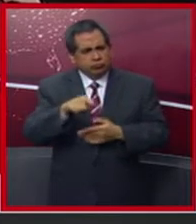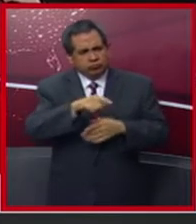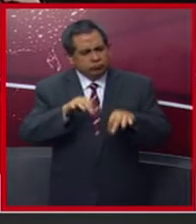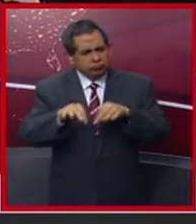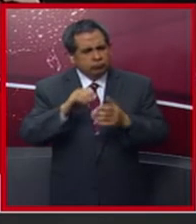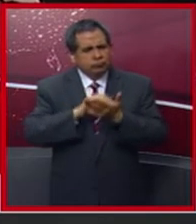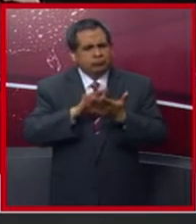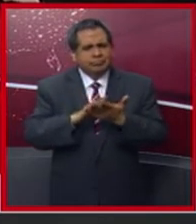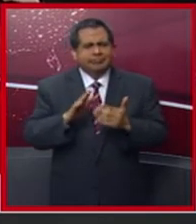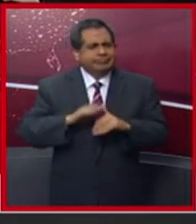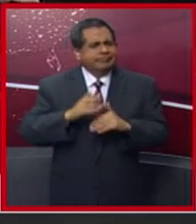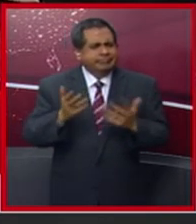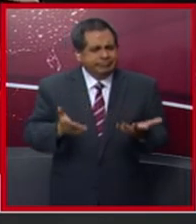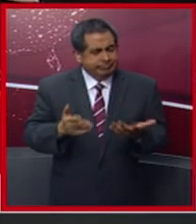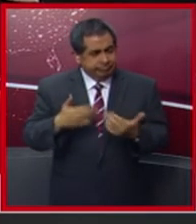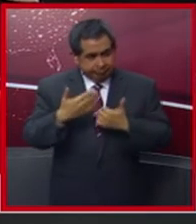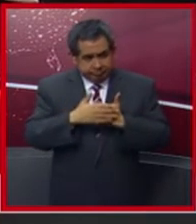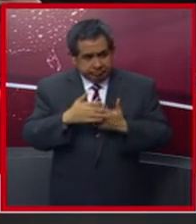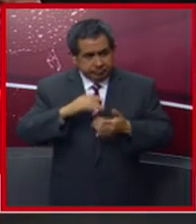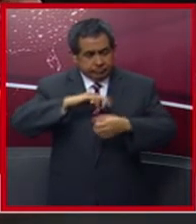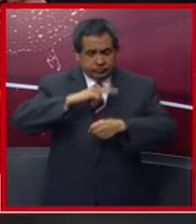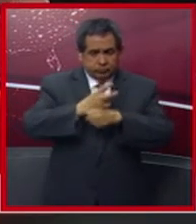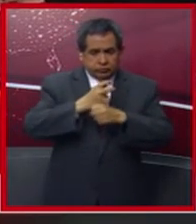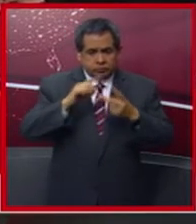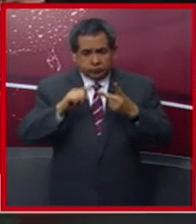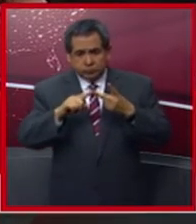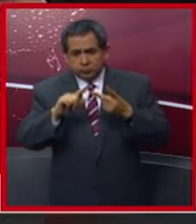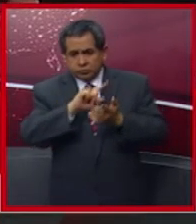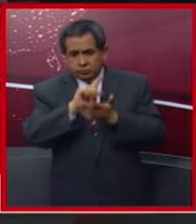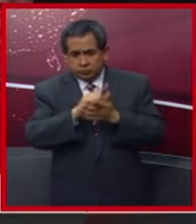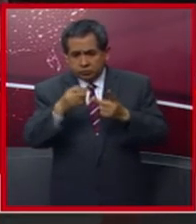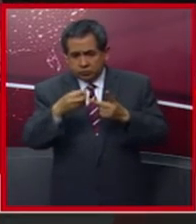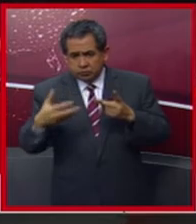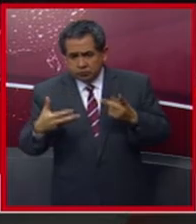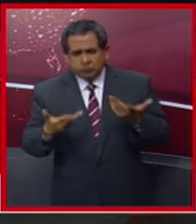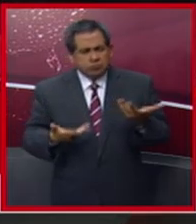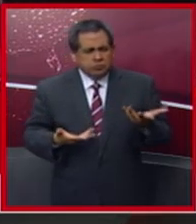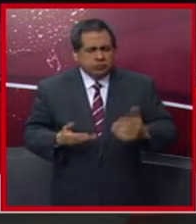aprobado? ¿Qué sigue? ¿Habrá una legislación secundaria a partir de esta reforma? Claro, aquí, bueno,